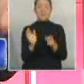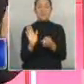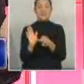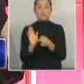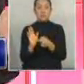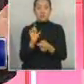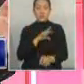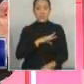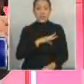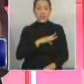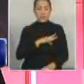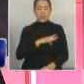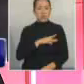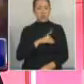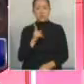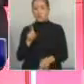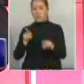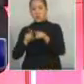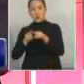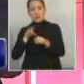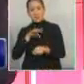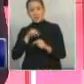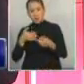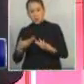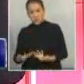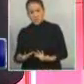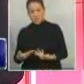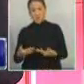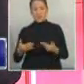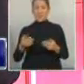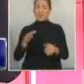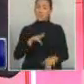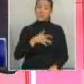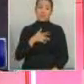no sea como es hoy día, completamente